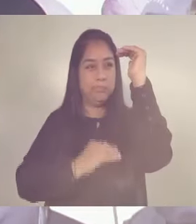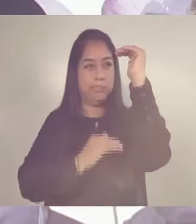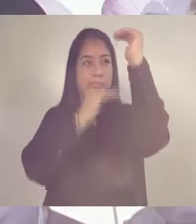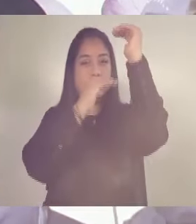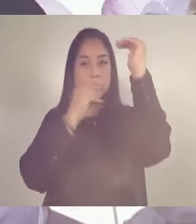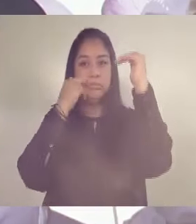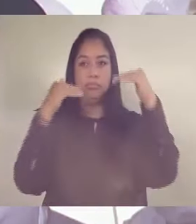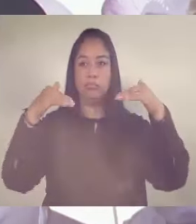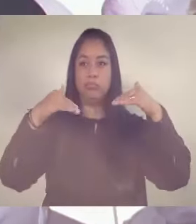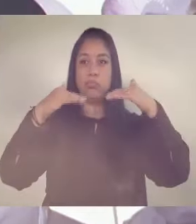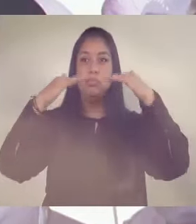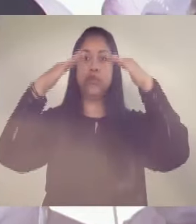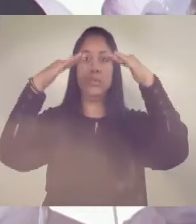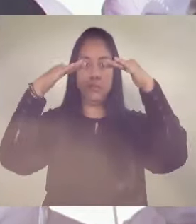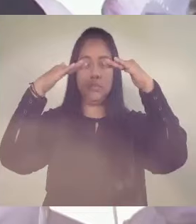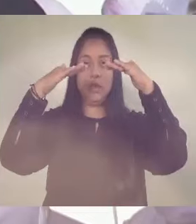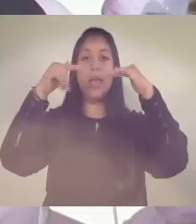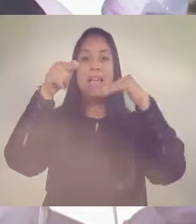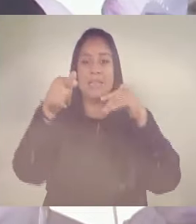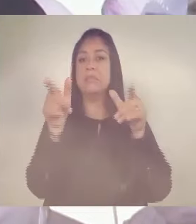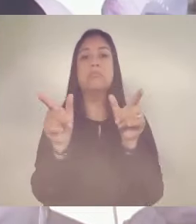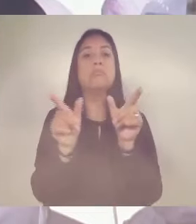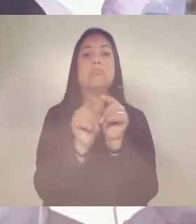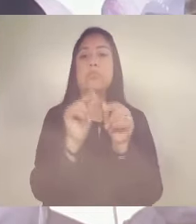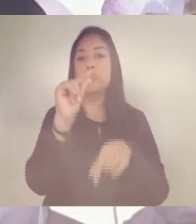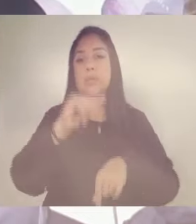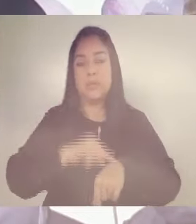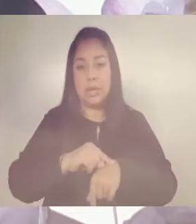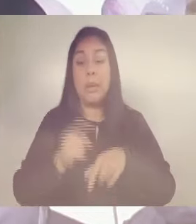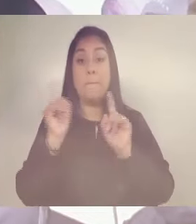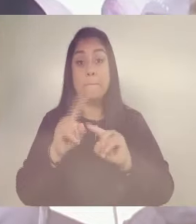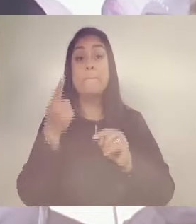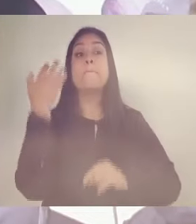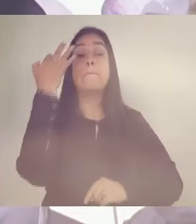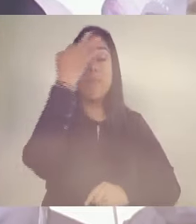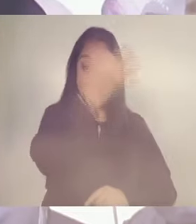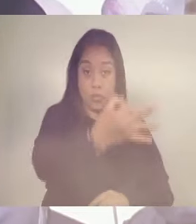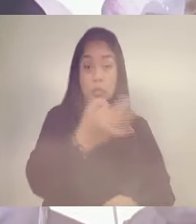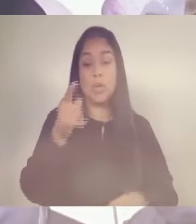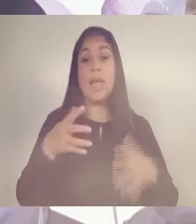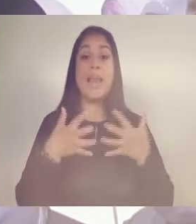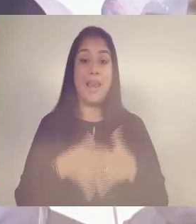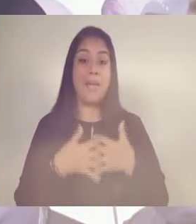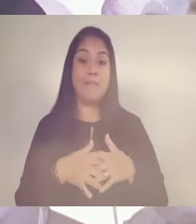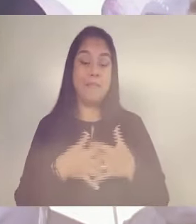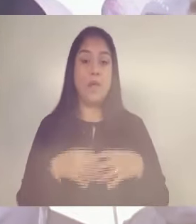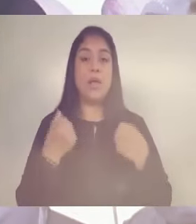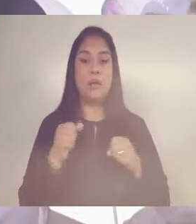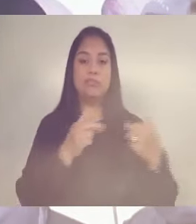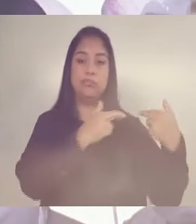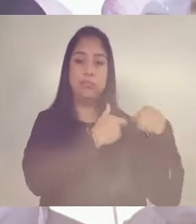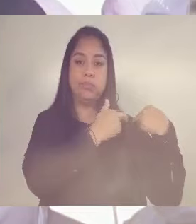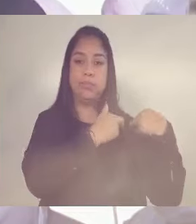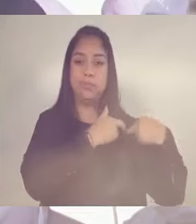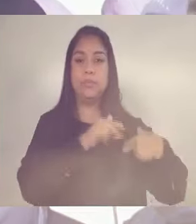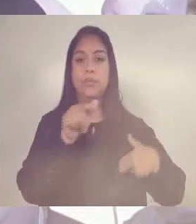puente. Ese es el plan de corto plazo. Y en el mediano y largo plazo, la empresa contratista se hace